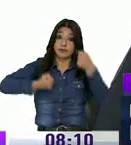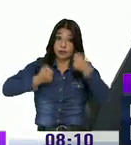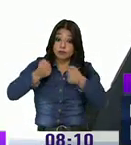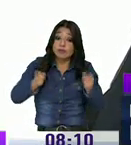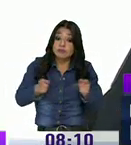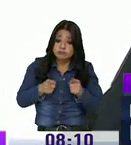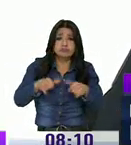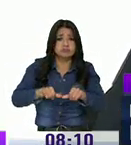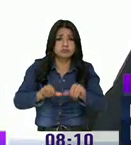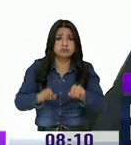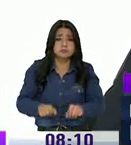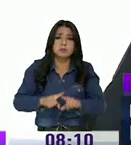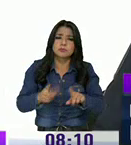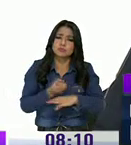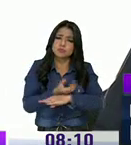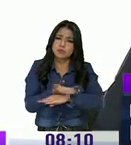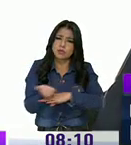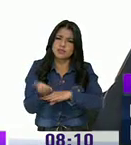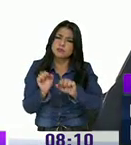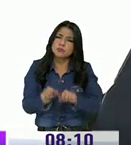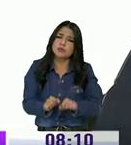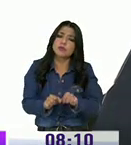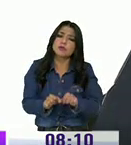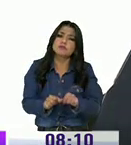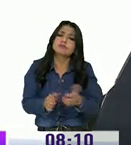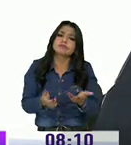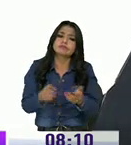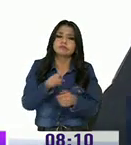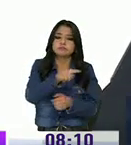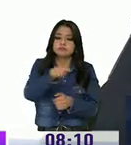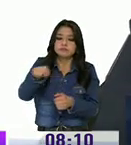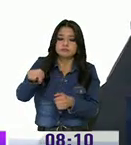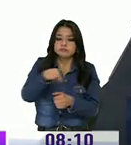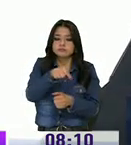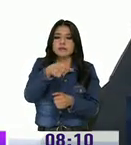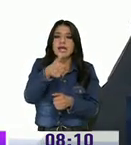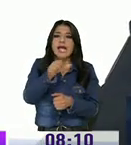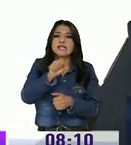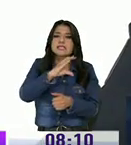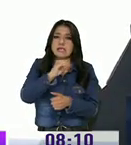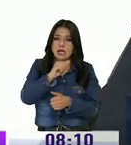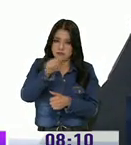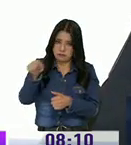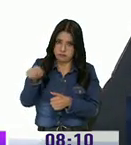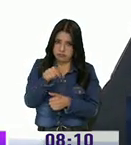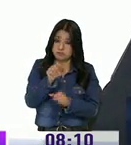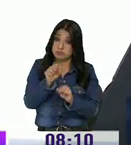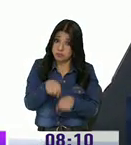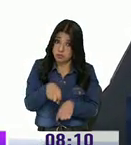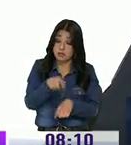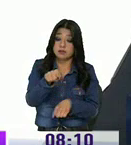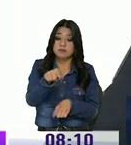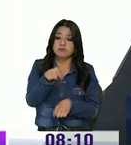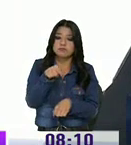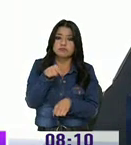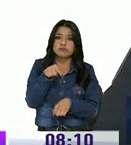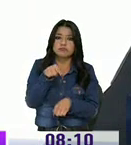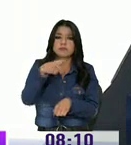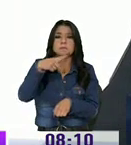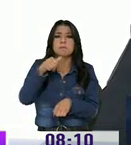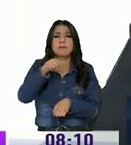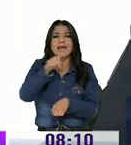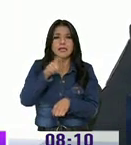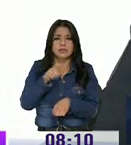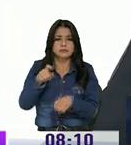livianos, pero les recomendamos que tomen, pueden subir por la avenida La Gasca, ¿no es cierto? Pueden subir por la Ulpiano Páez